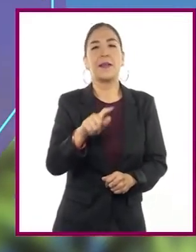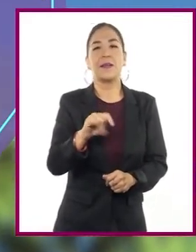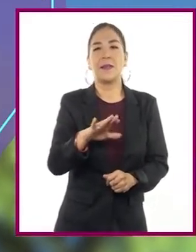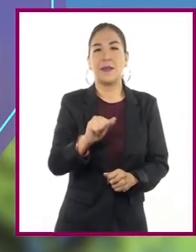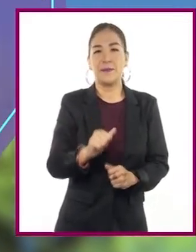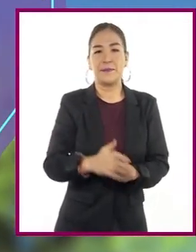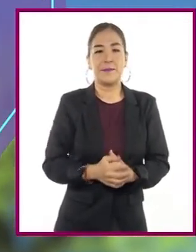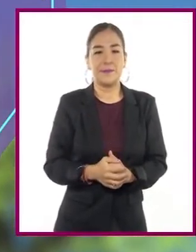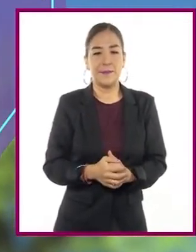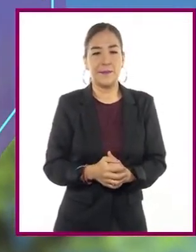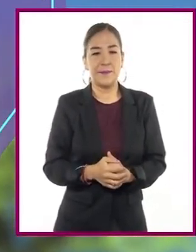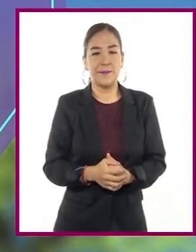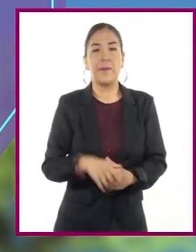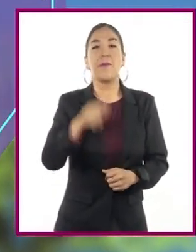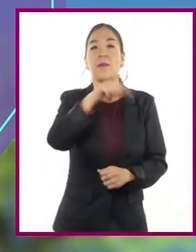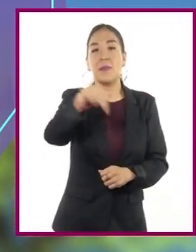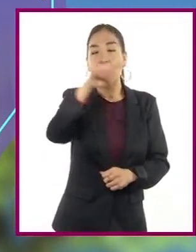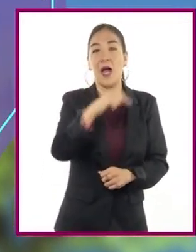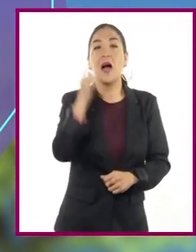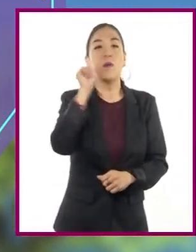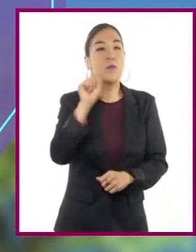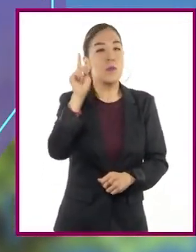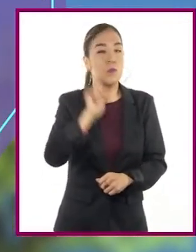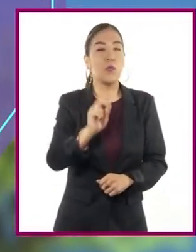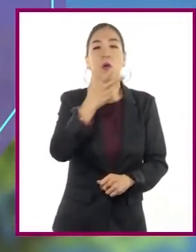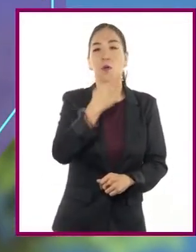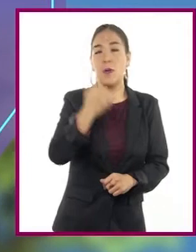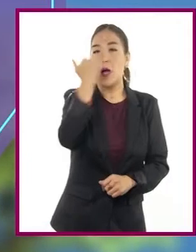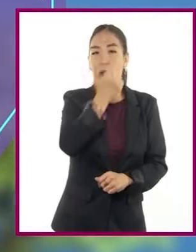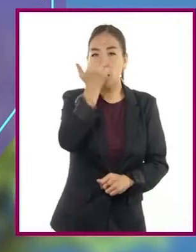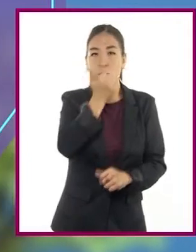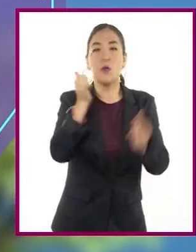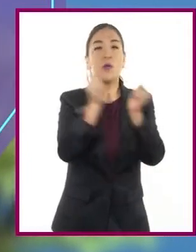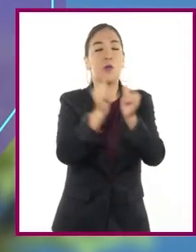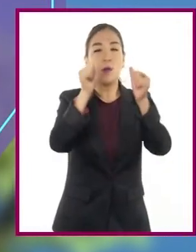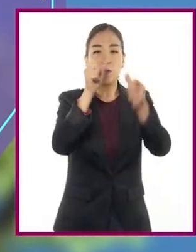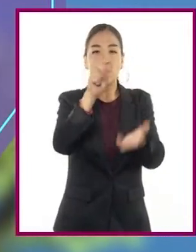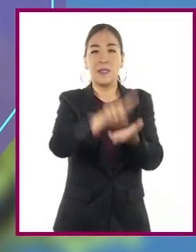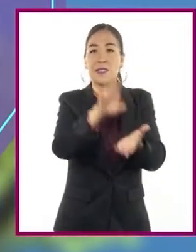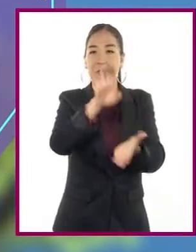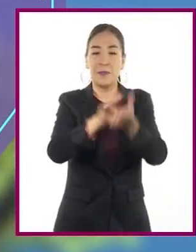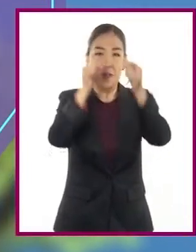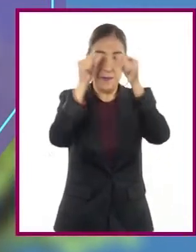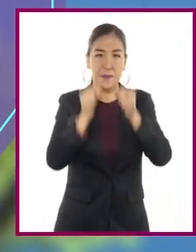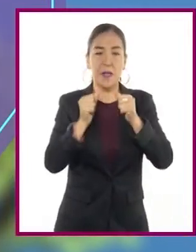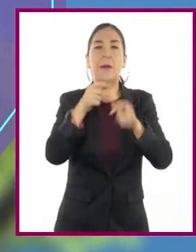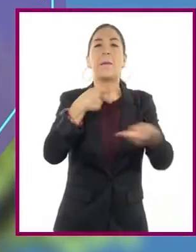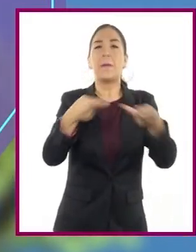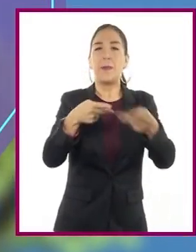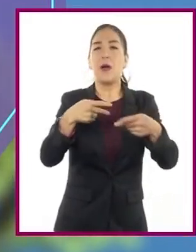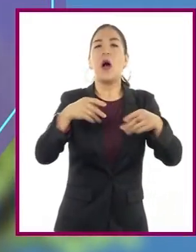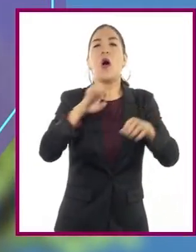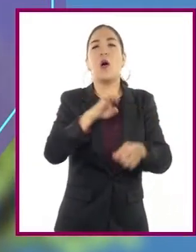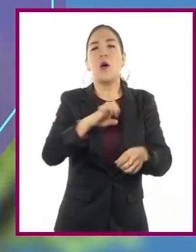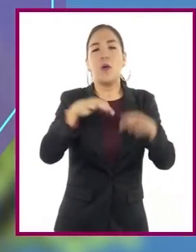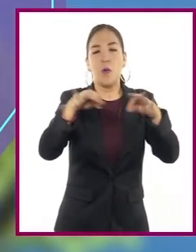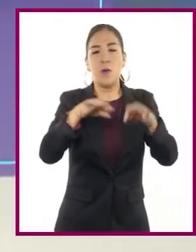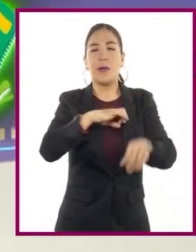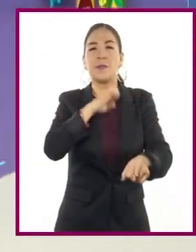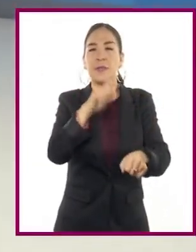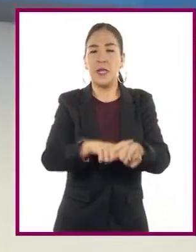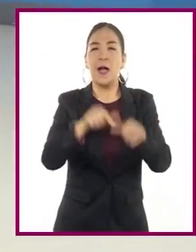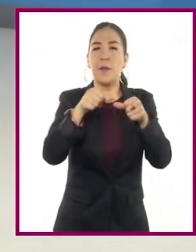Ética. Alumnos y alumnas con discapacidad visual, preparen sus hojas Ledger, punzón y